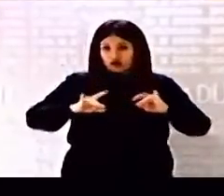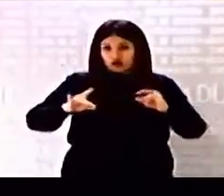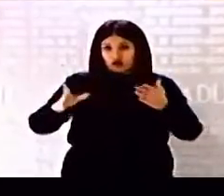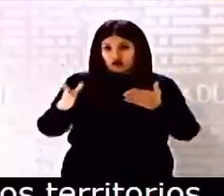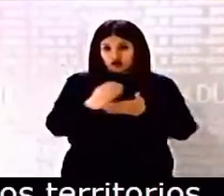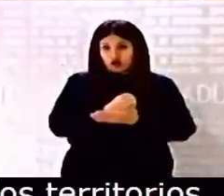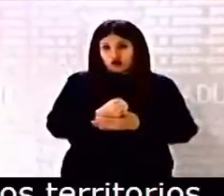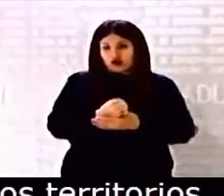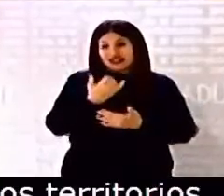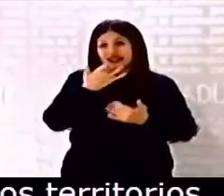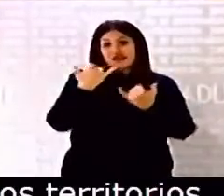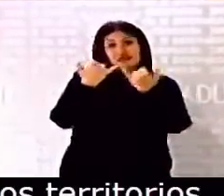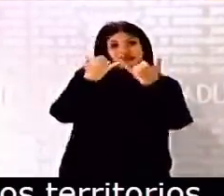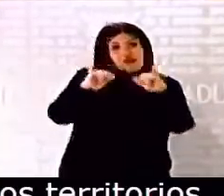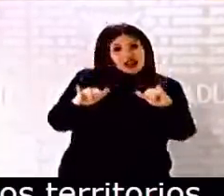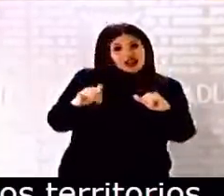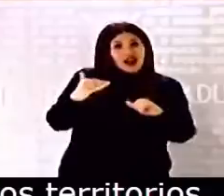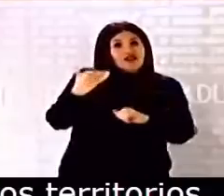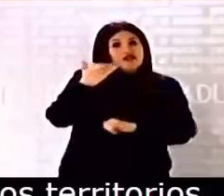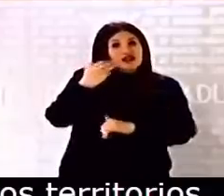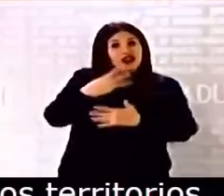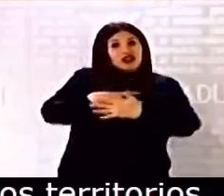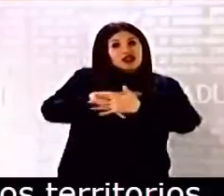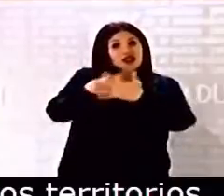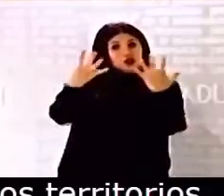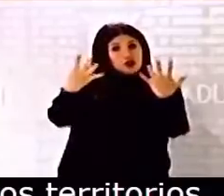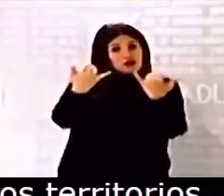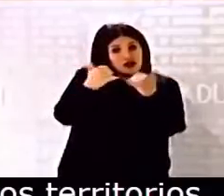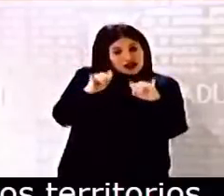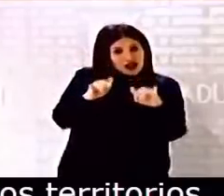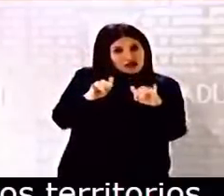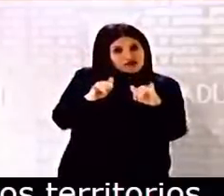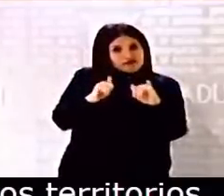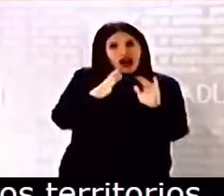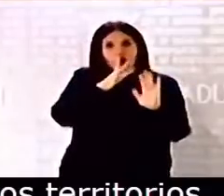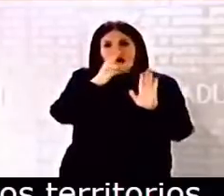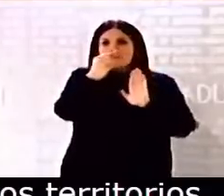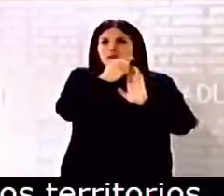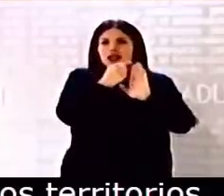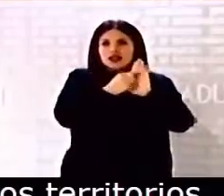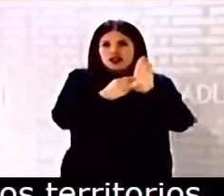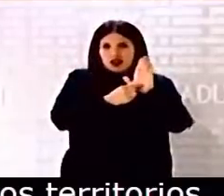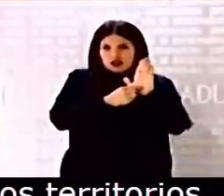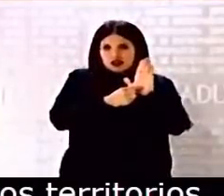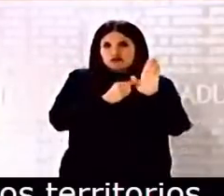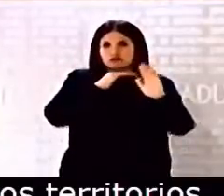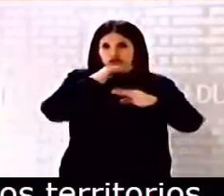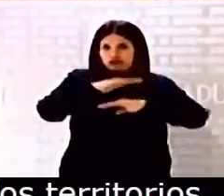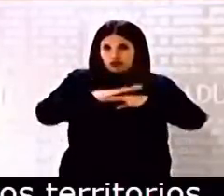día 19, se aplicarán las medidas que diré a continuación.